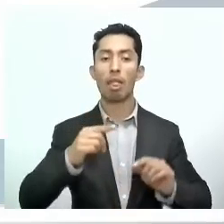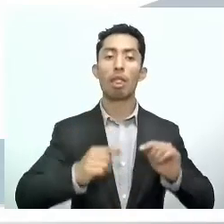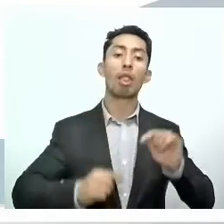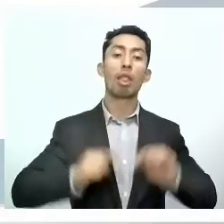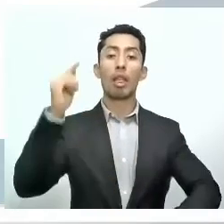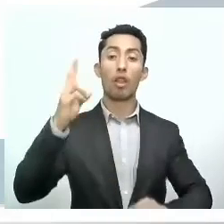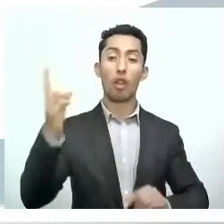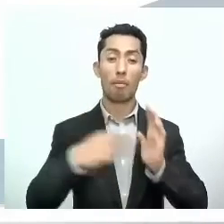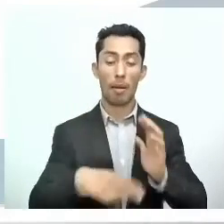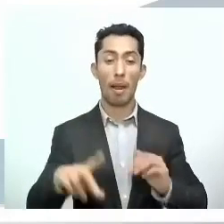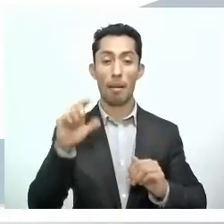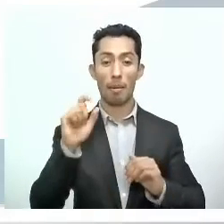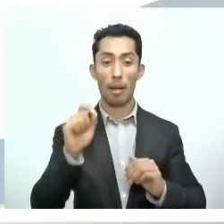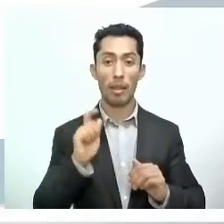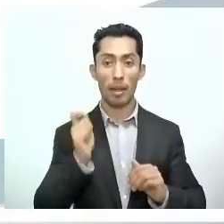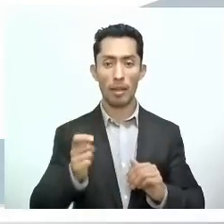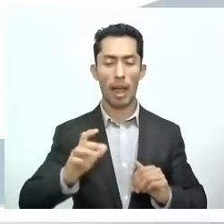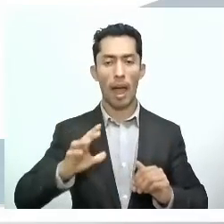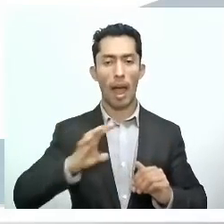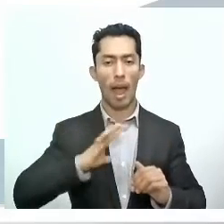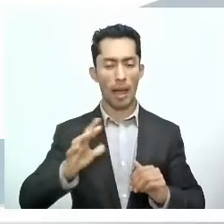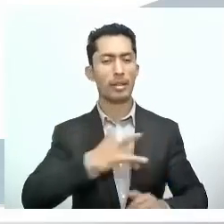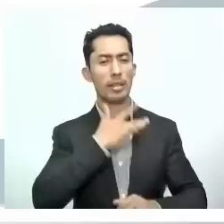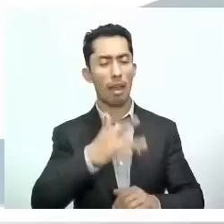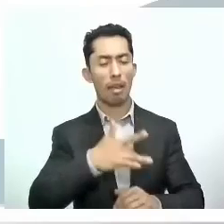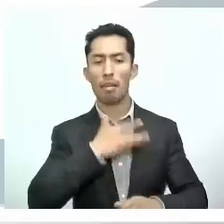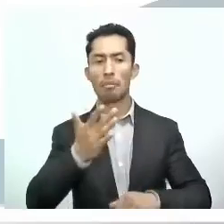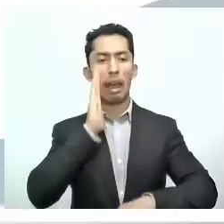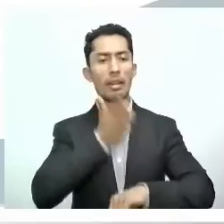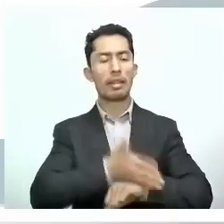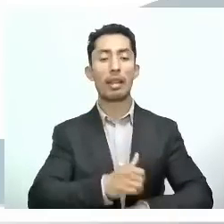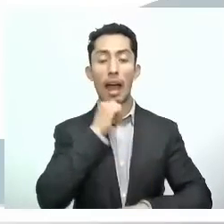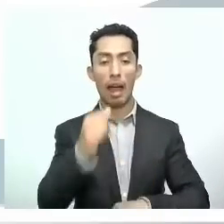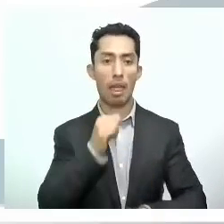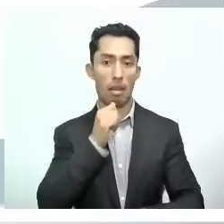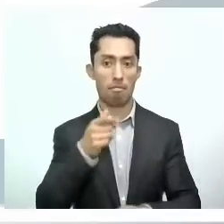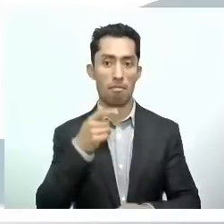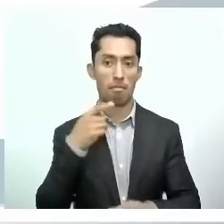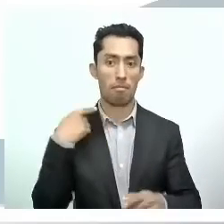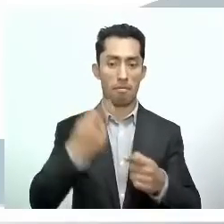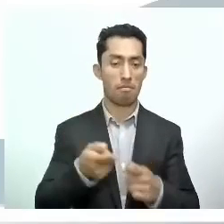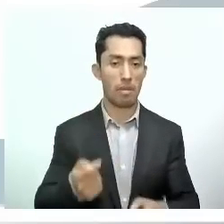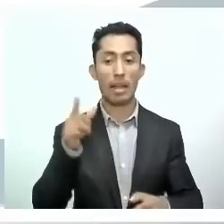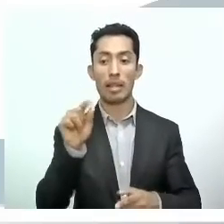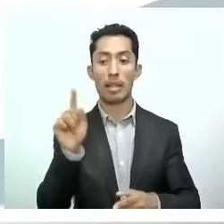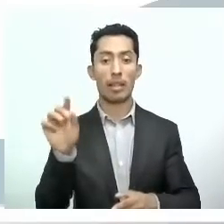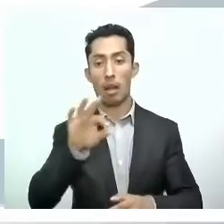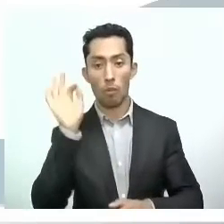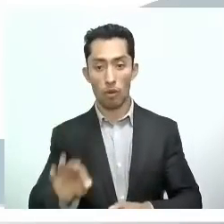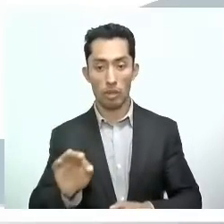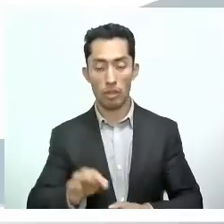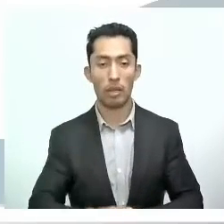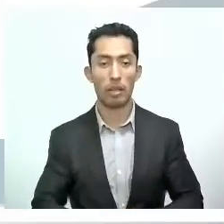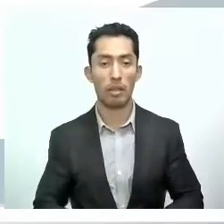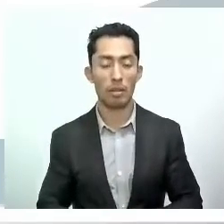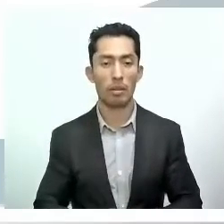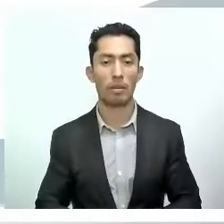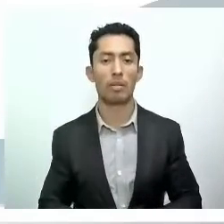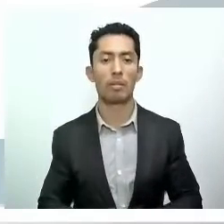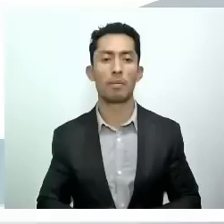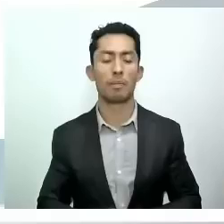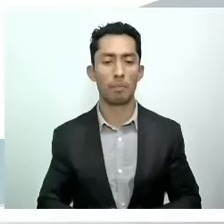2020, en donde hubo una percepción de impunidad histórica de 70%. Palabra